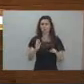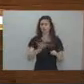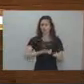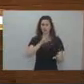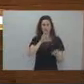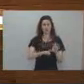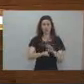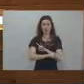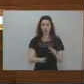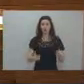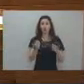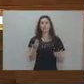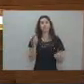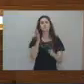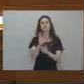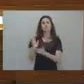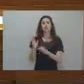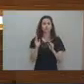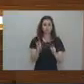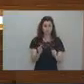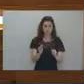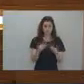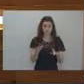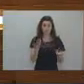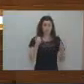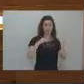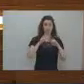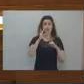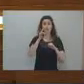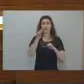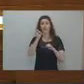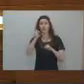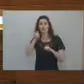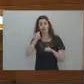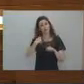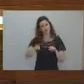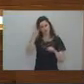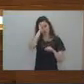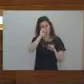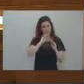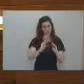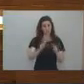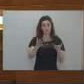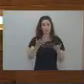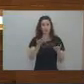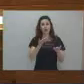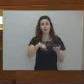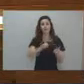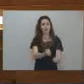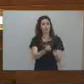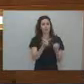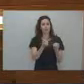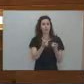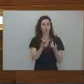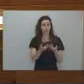candidaturas decidieron lo que tenían que hacer. Y nos hubiese gustado que la actitud de la FSA y del señor Fernández hubiese sido otra. Pero eso no nos impide abrir un periodo